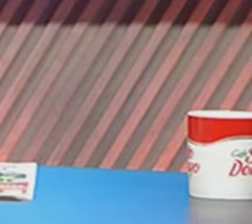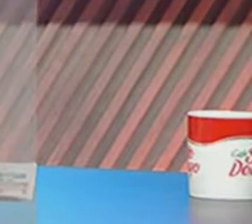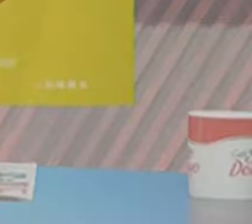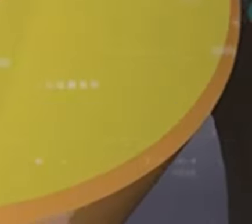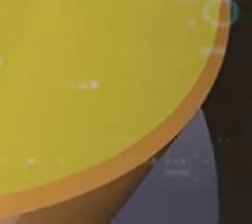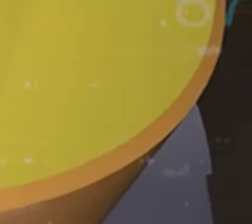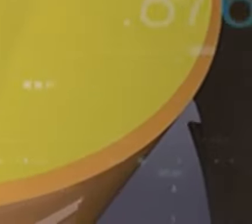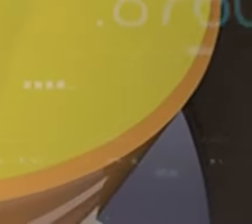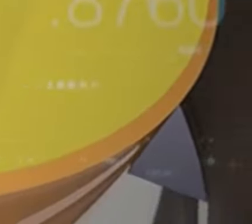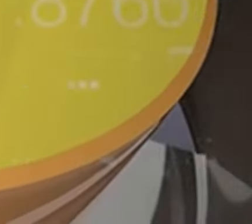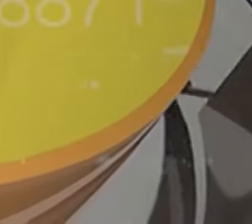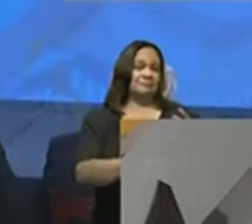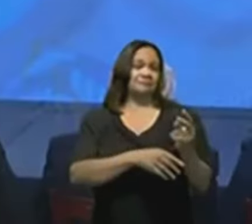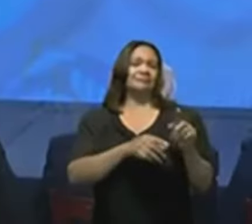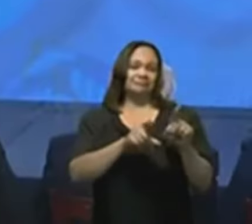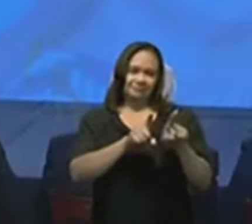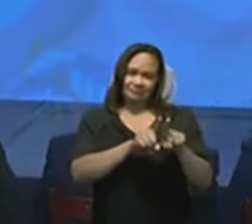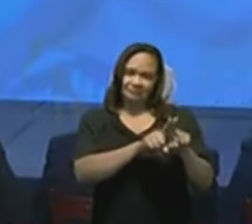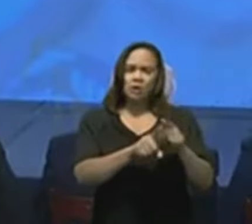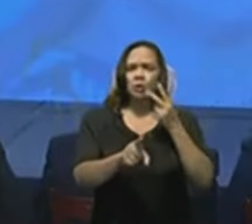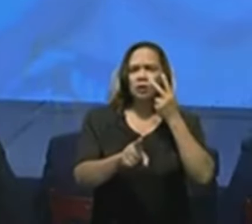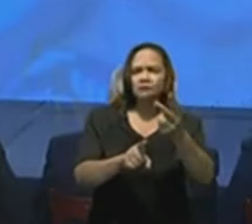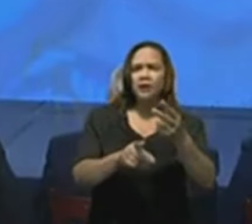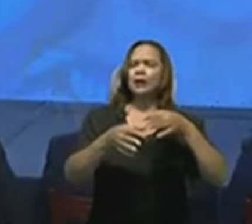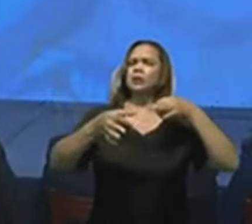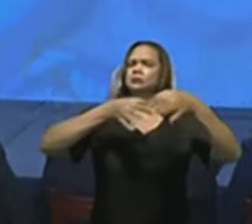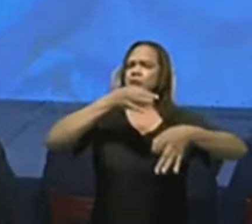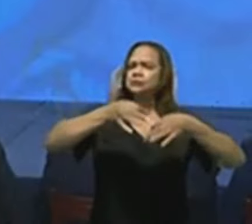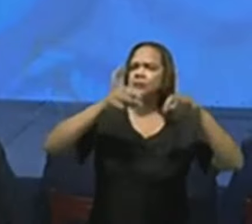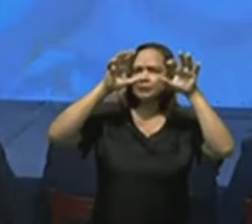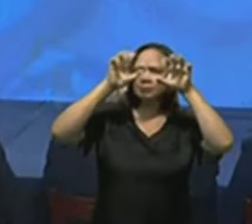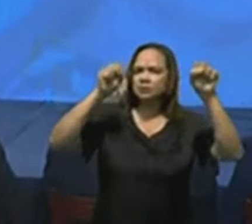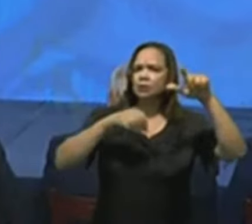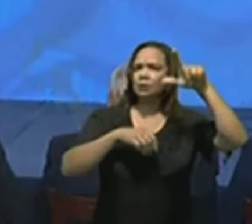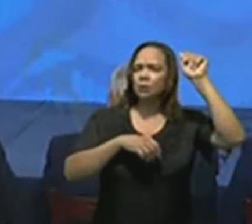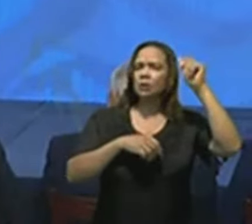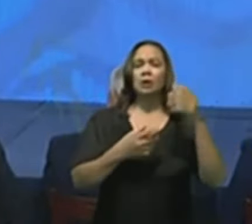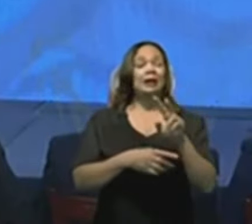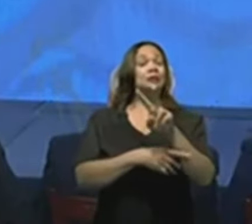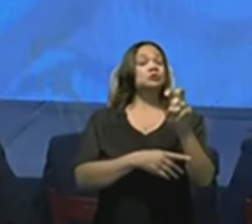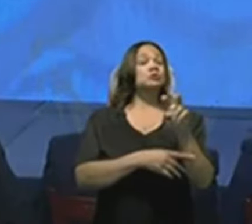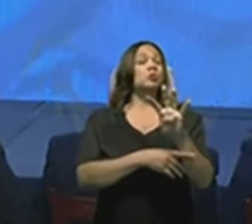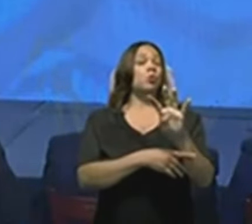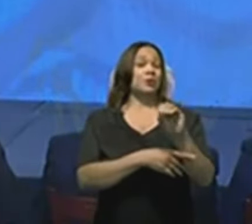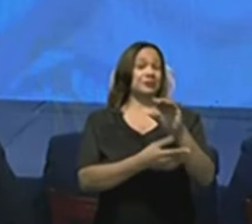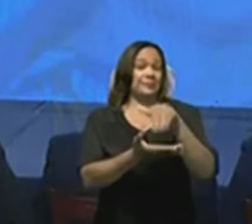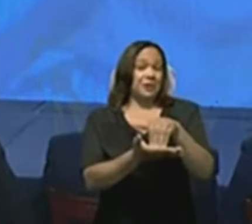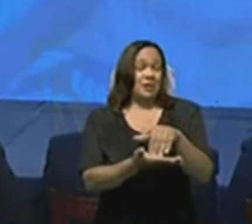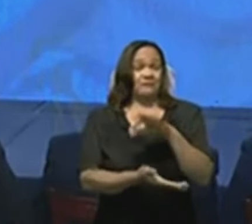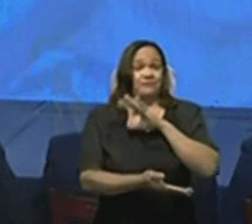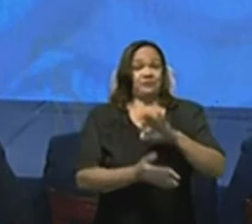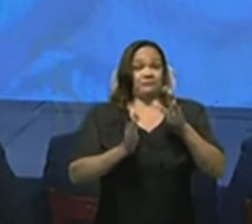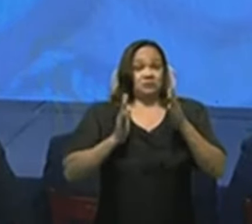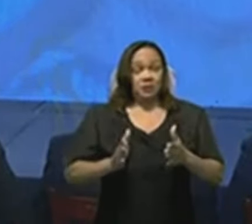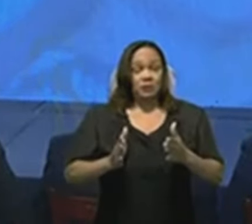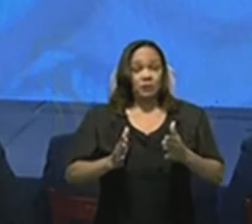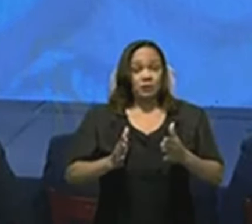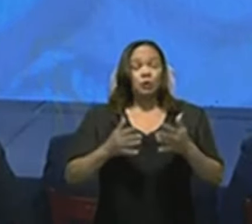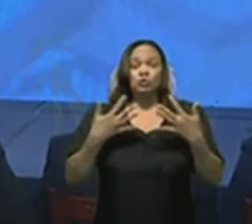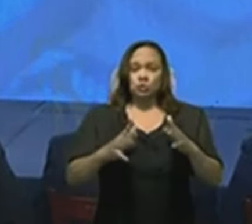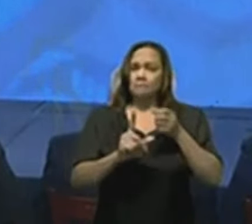se ha ido corrigiendo porque le han puesto Chito a las tarjetas esta para que la gente no la no la falsifique no la clone pero